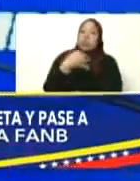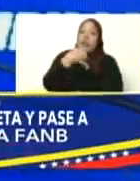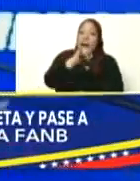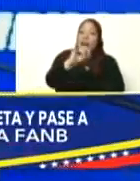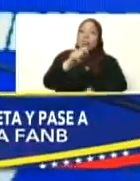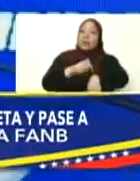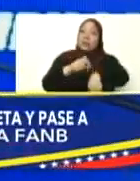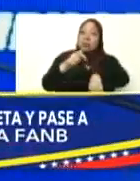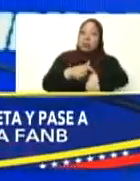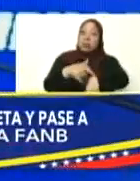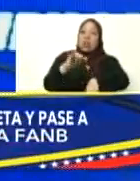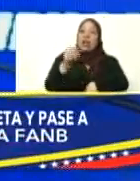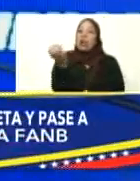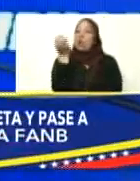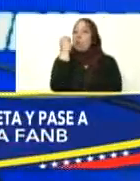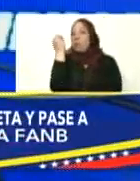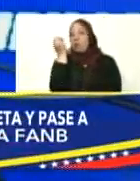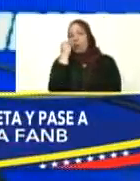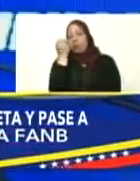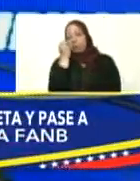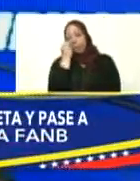tiempo y hay comida?